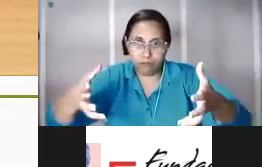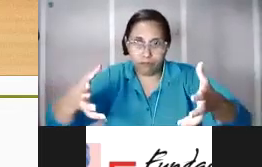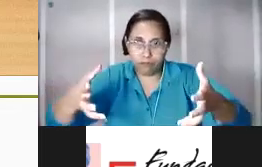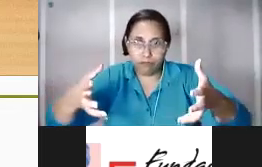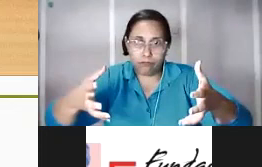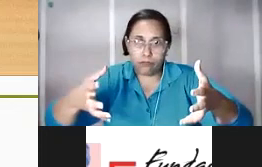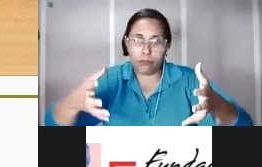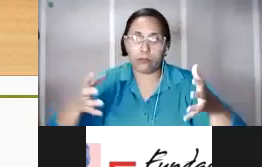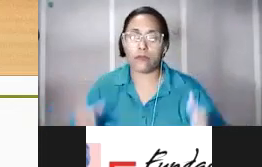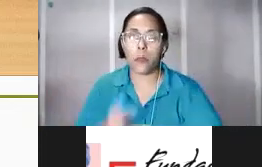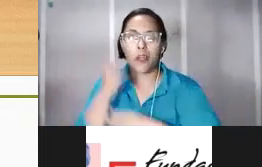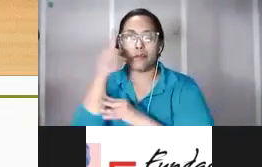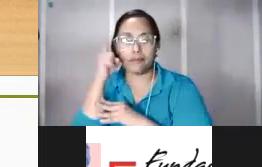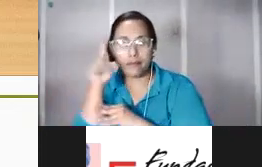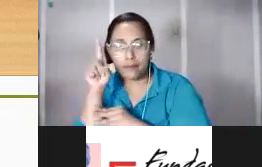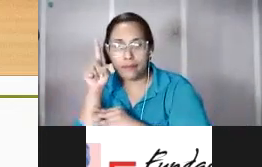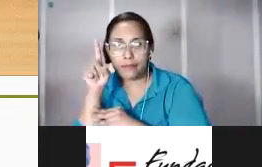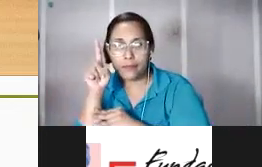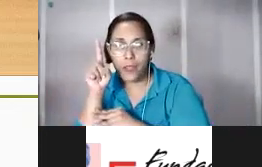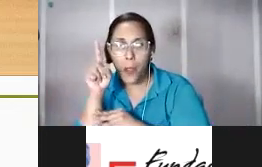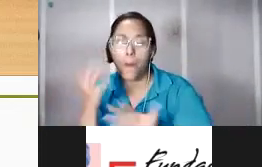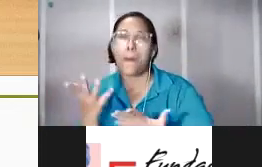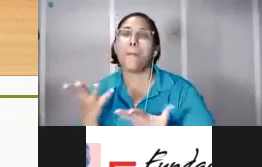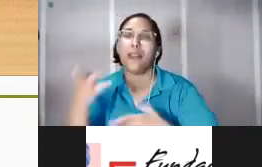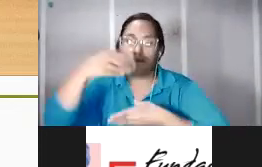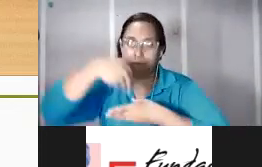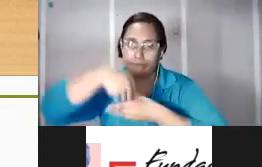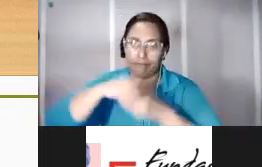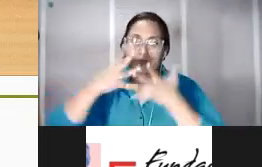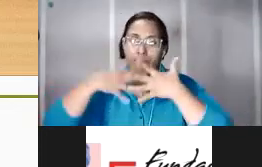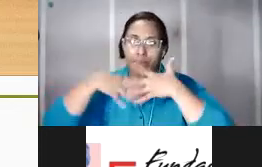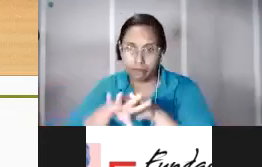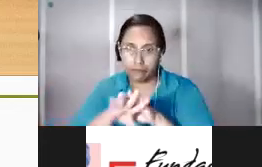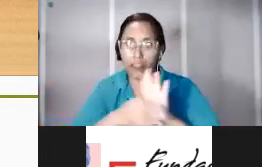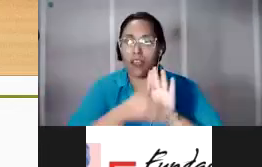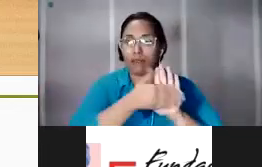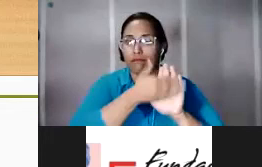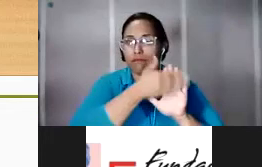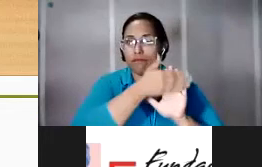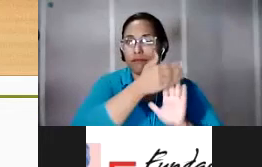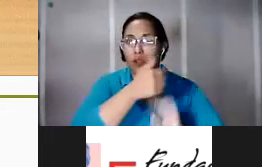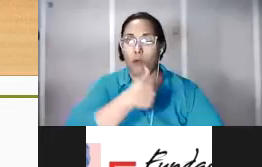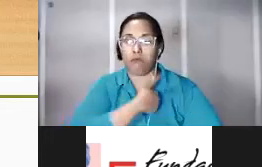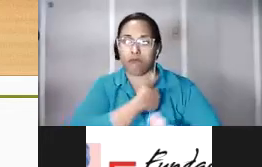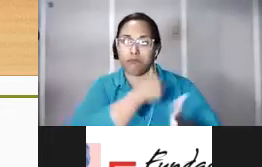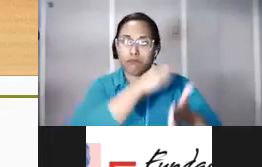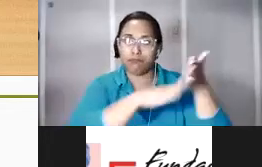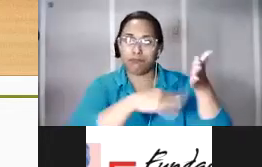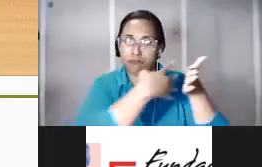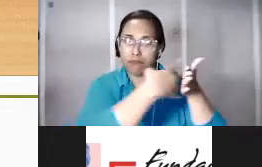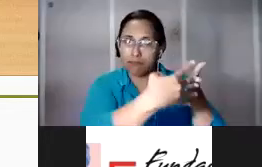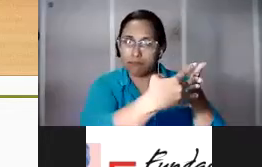grieta, para insertarse y desarrollar su propia agenda y